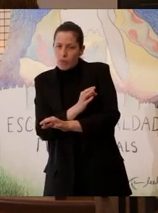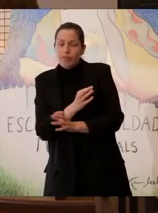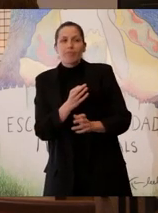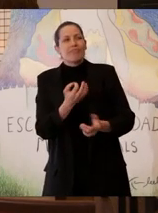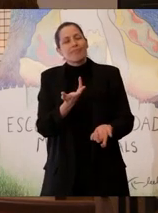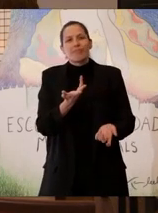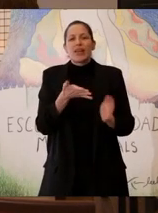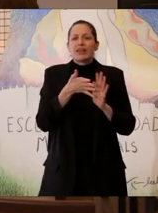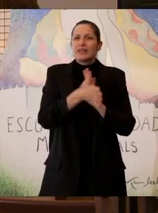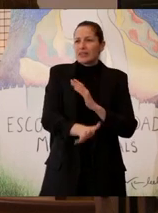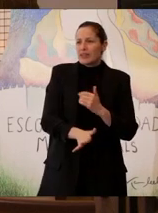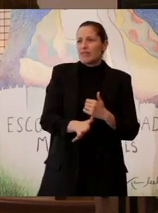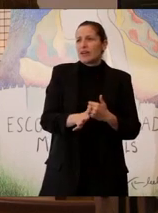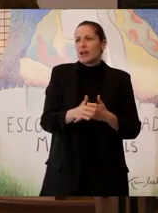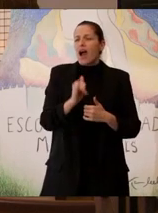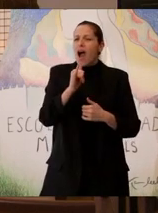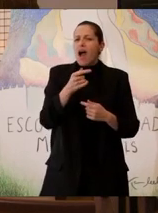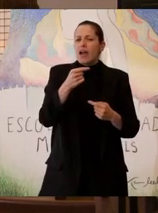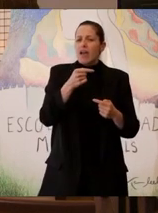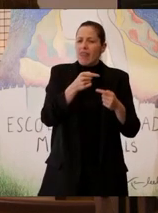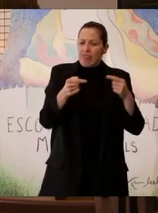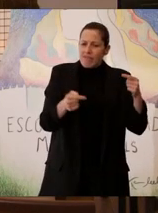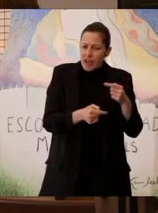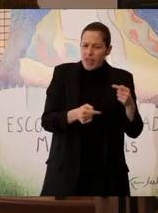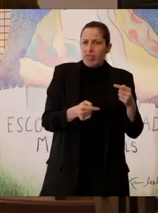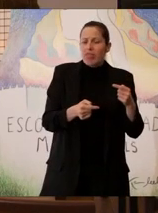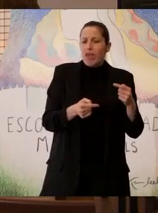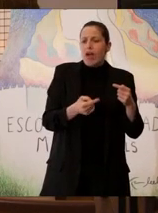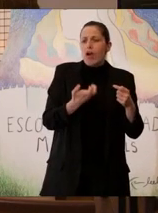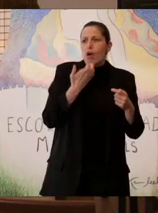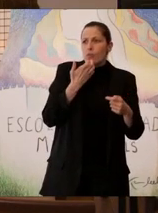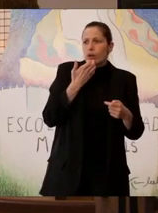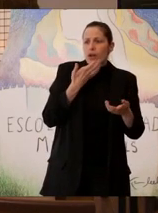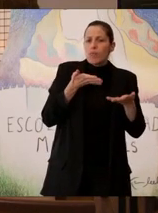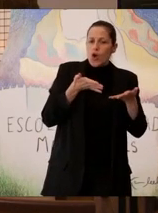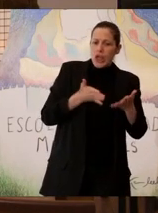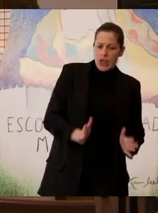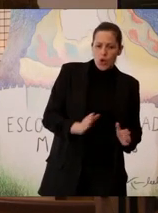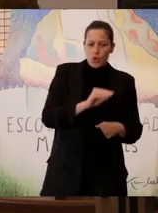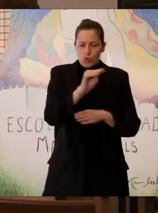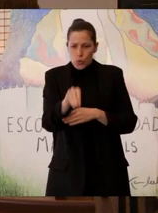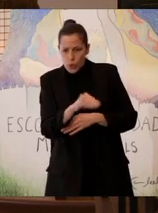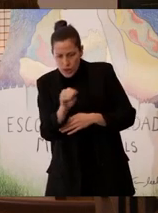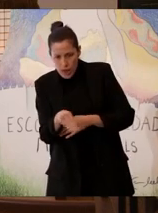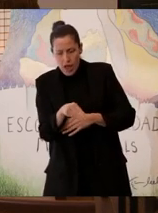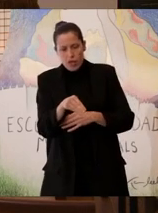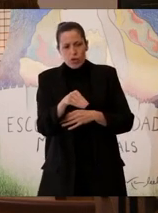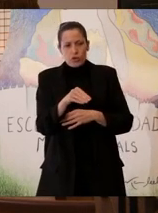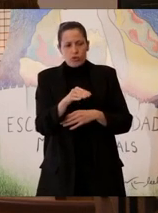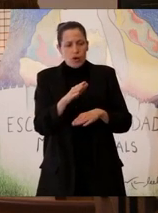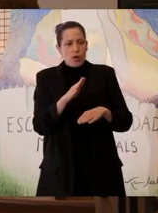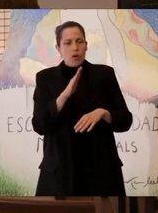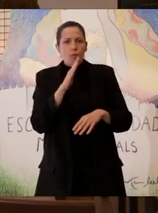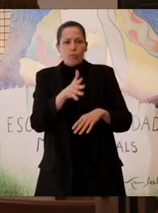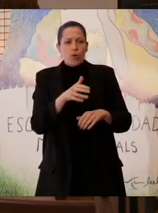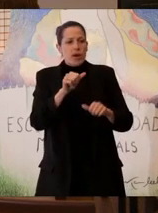esas referencias que ustedes han planteado sobre tener en cuenta el número de hijos, los cuidados y demás para la carrera profesional.